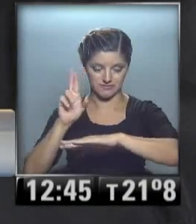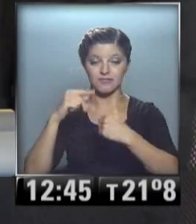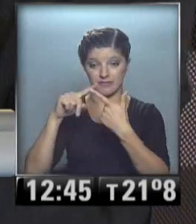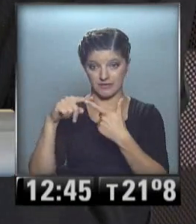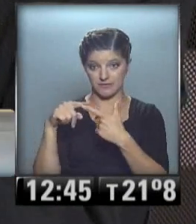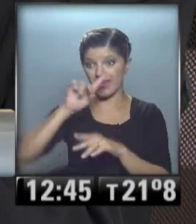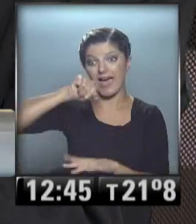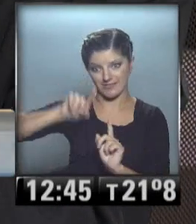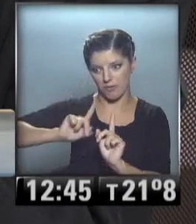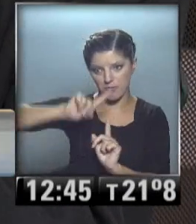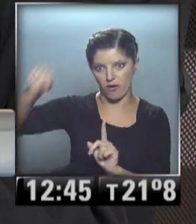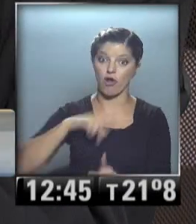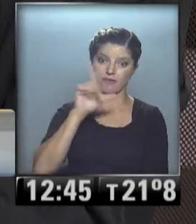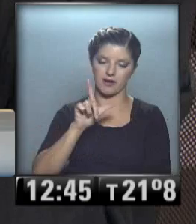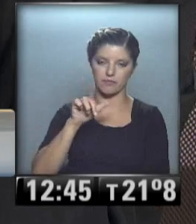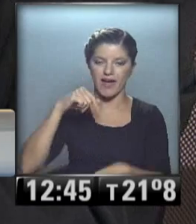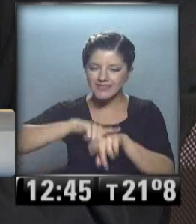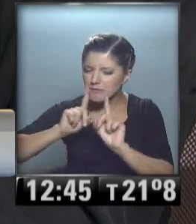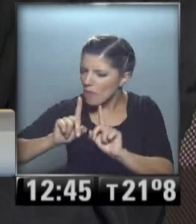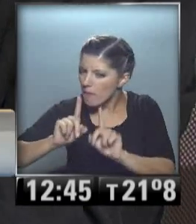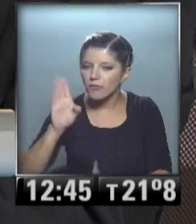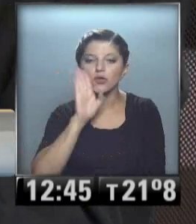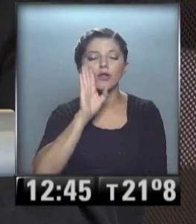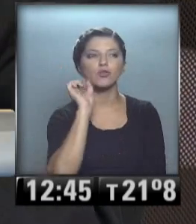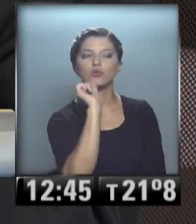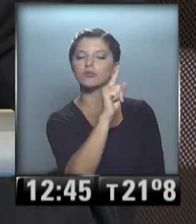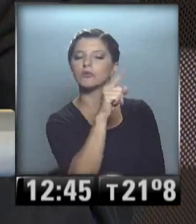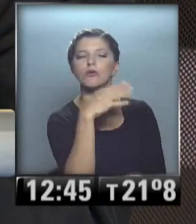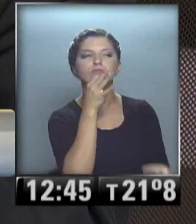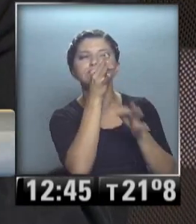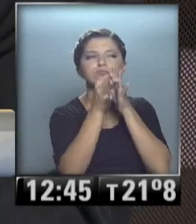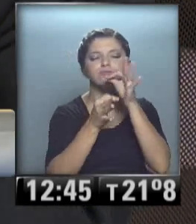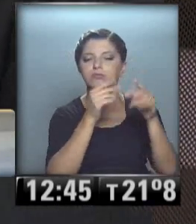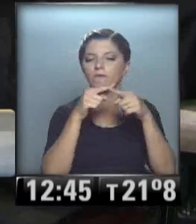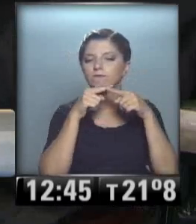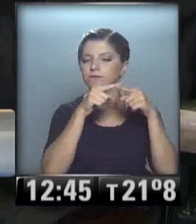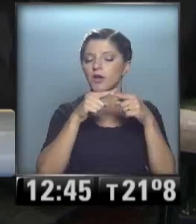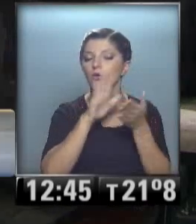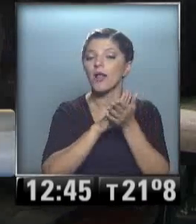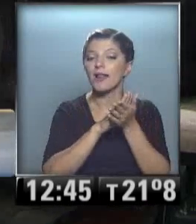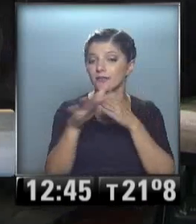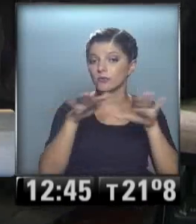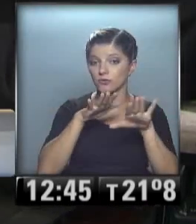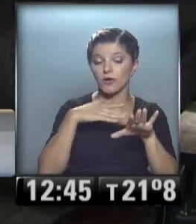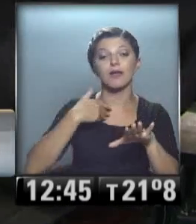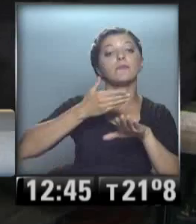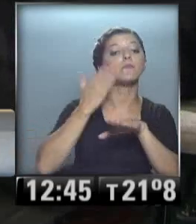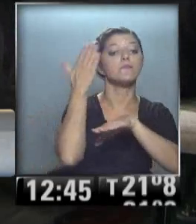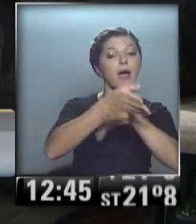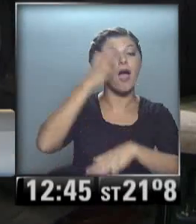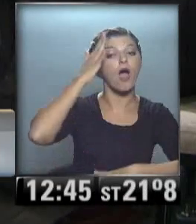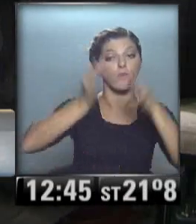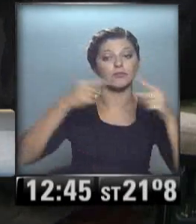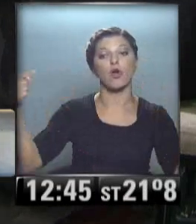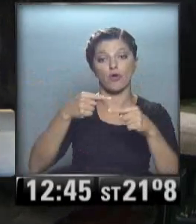mundo. En ese momento en Estados Unidos estaba el planteo, la discusión de los casos que se llevaban ante la justicia contra